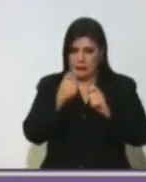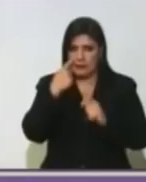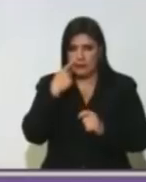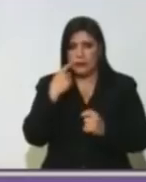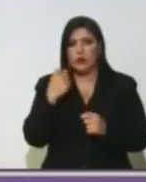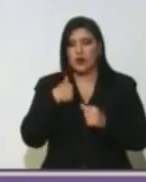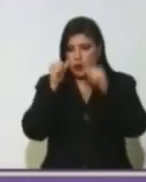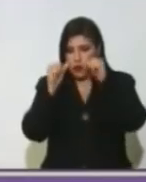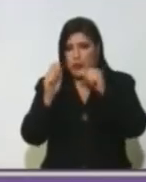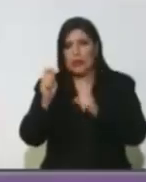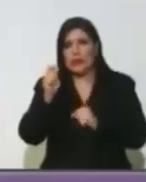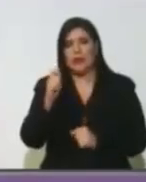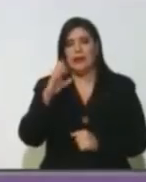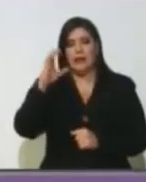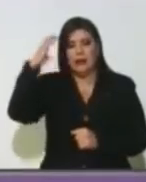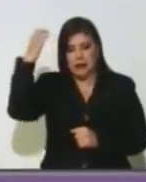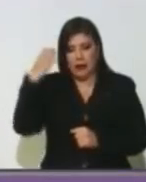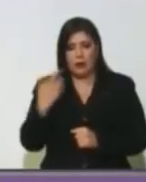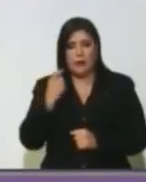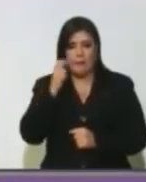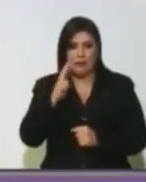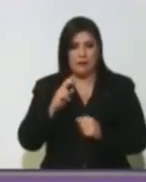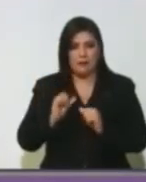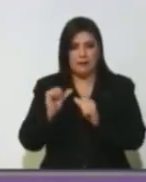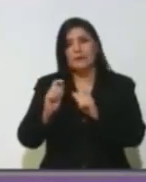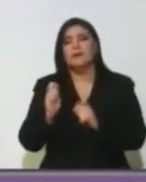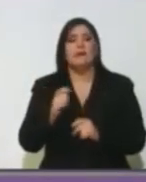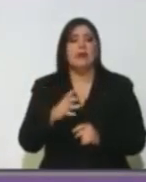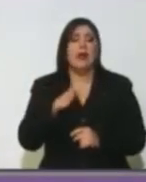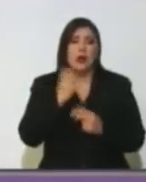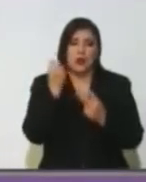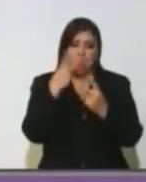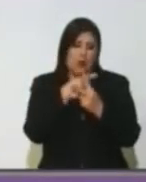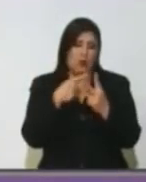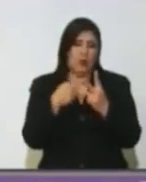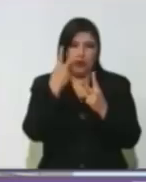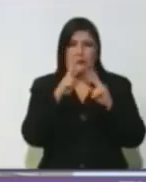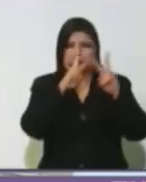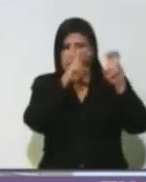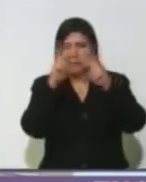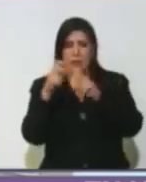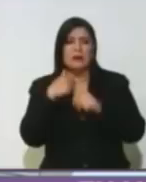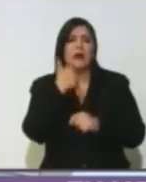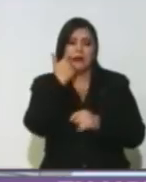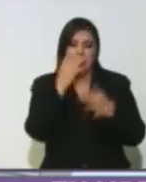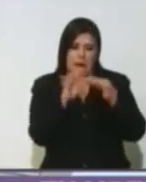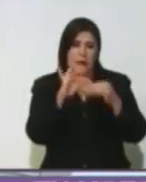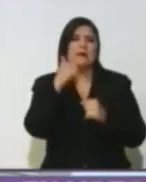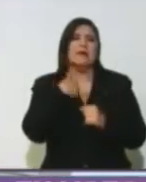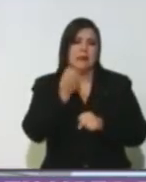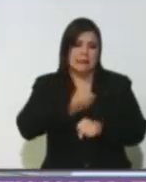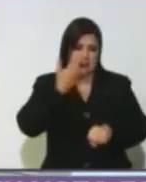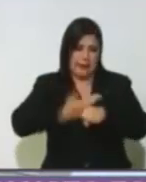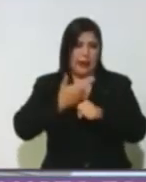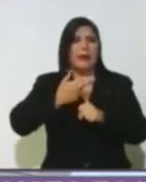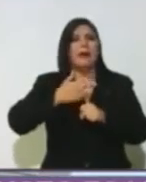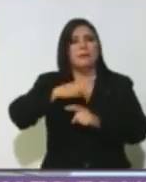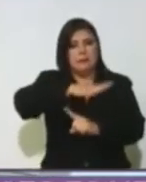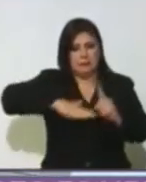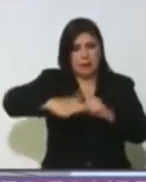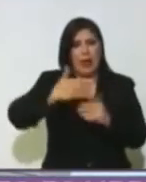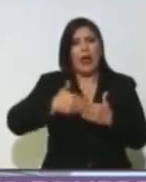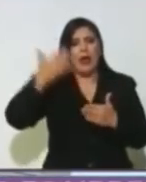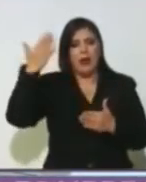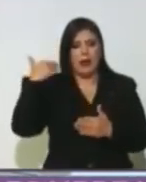estado atento claudia y tu turno si quiero tocar dos temas el primero aclara fui secretaria de medio ambiente en aquella